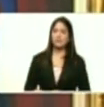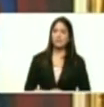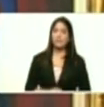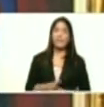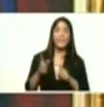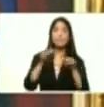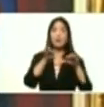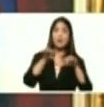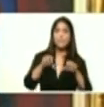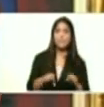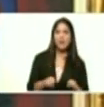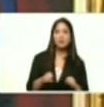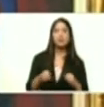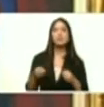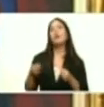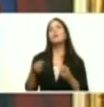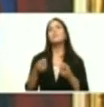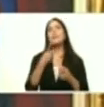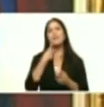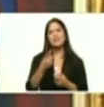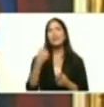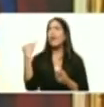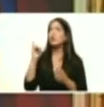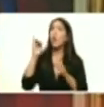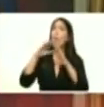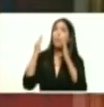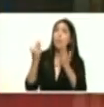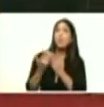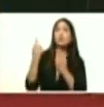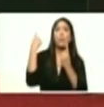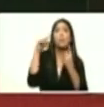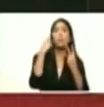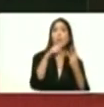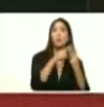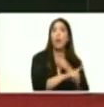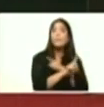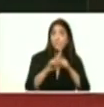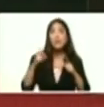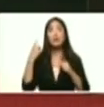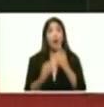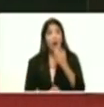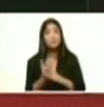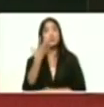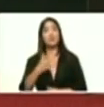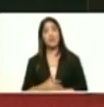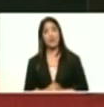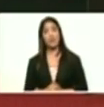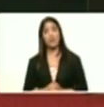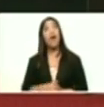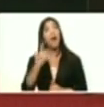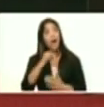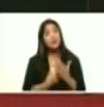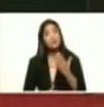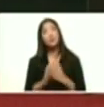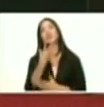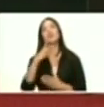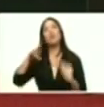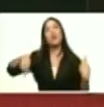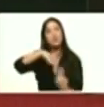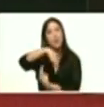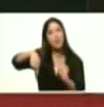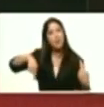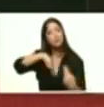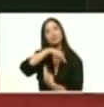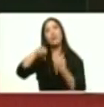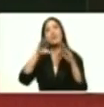imperio no se va a entregar a que surja un mundo pluripolar. Ha surgido el mundo pluripolar. Ha surgido la fuerza revolucionaria